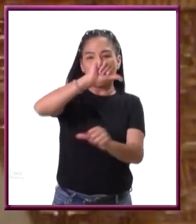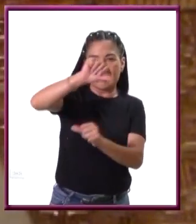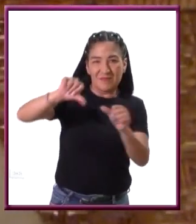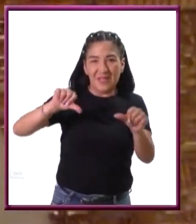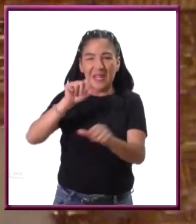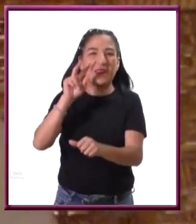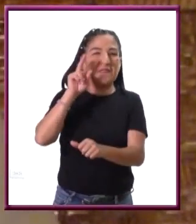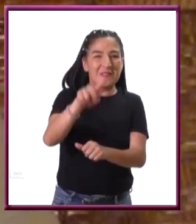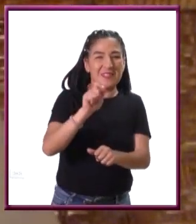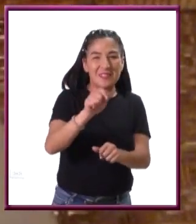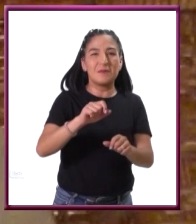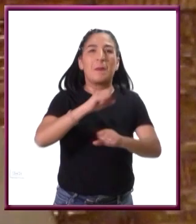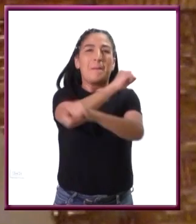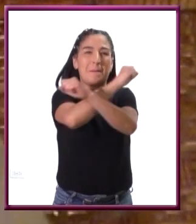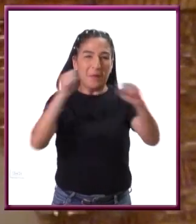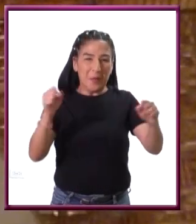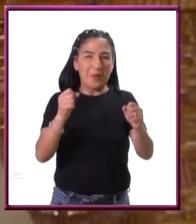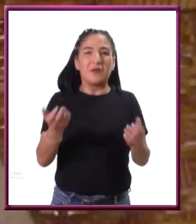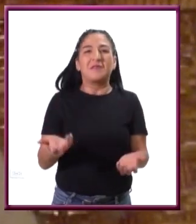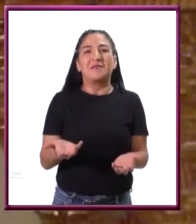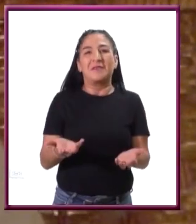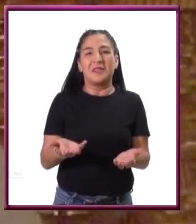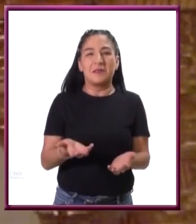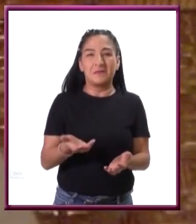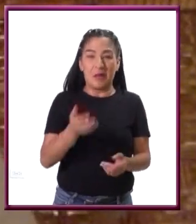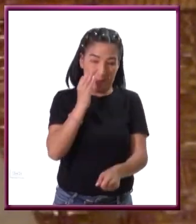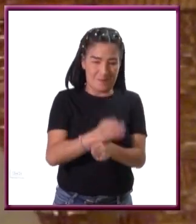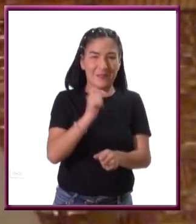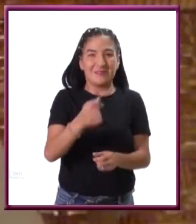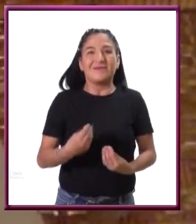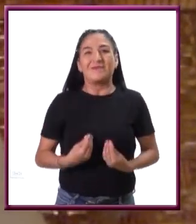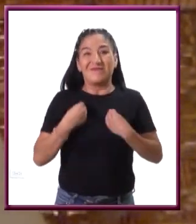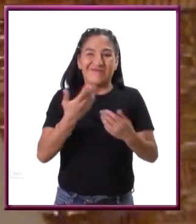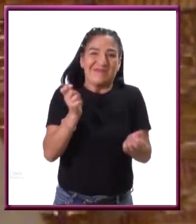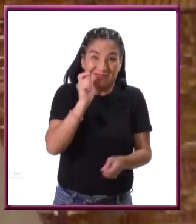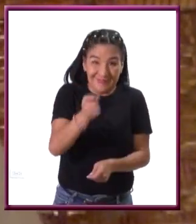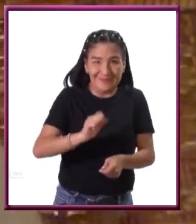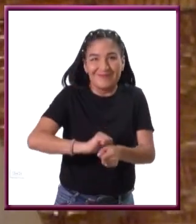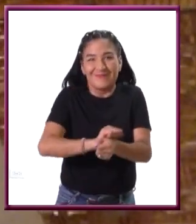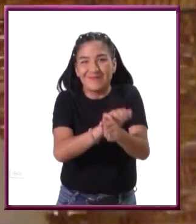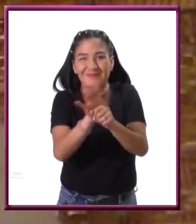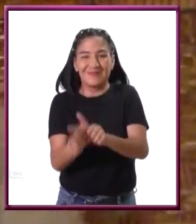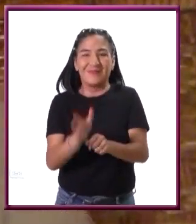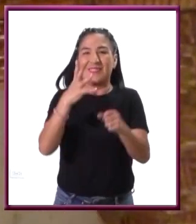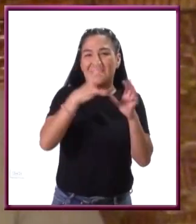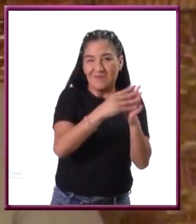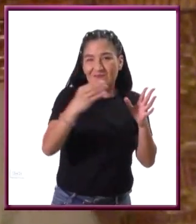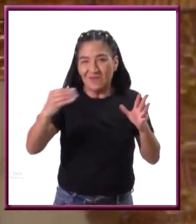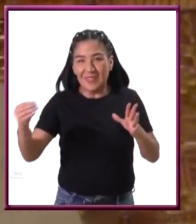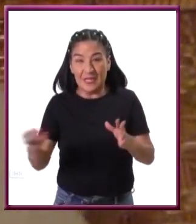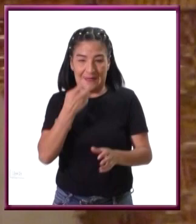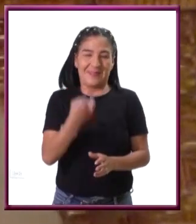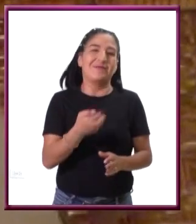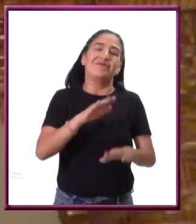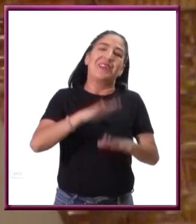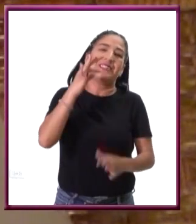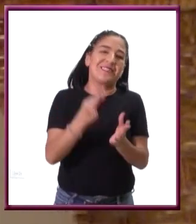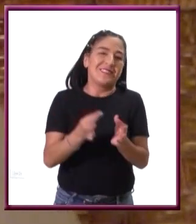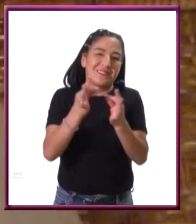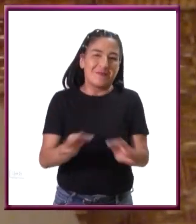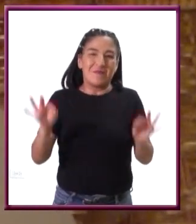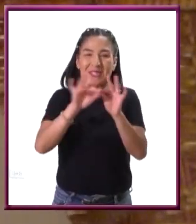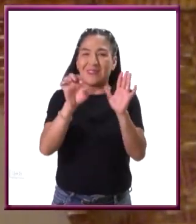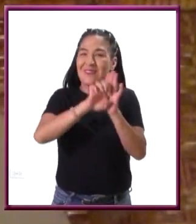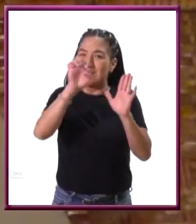Pero creo que es importante que, dado lo que estamos viviendo, estamos en medio de una pandemia, pues ese es el mejor ejemplo, ¿no? Este es un clarísimo ejemplo